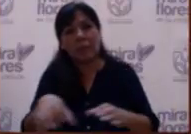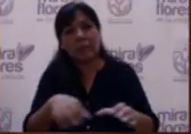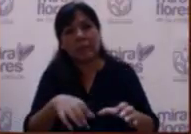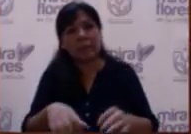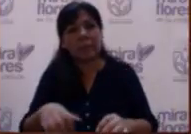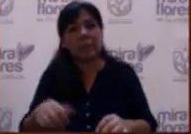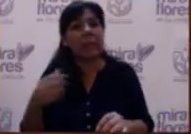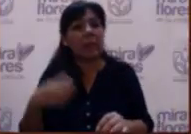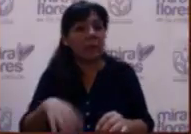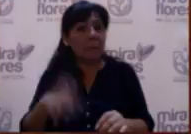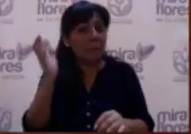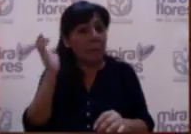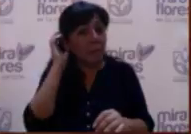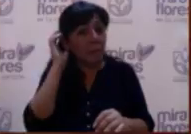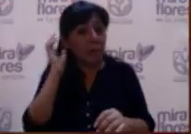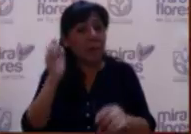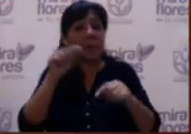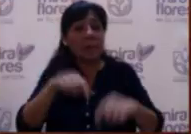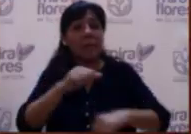Miraflores para el año fiscal